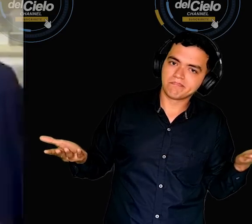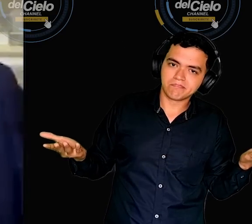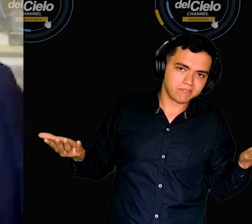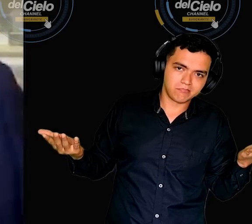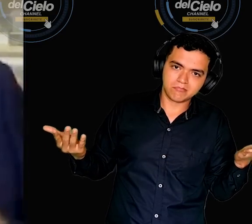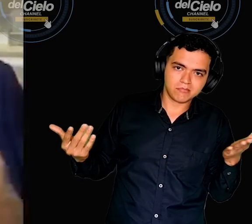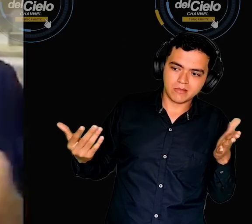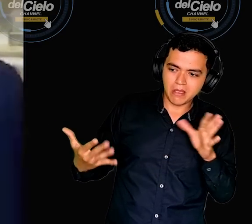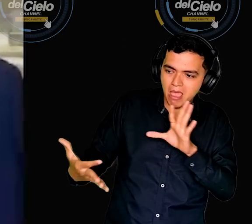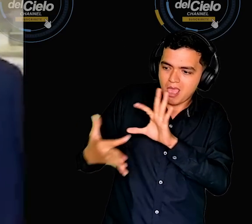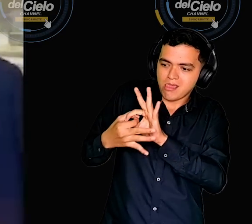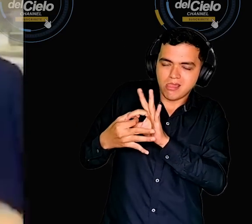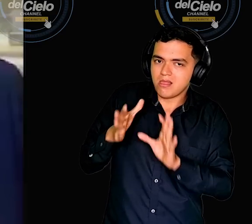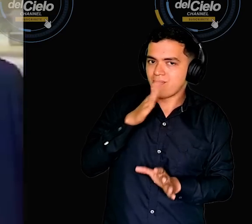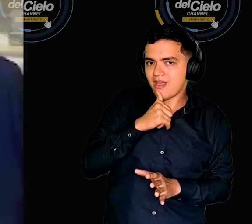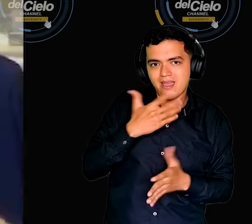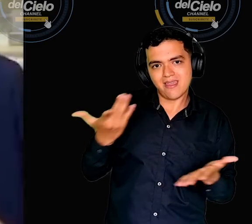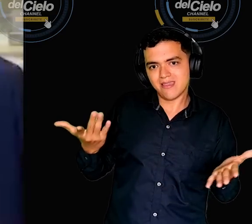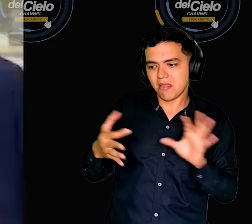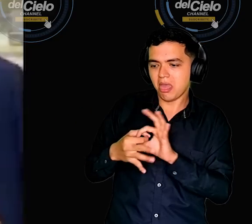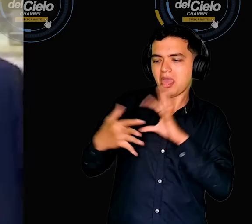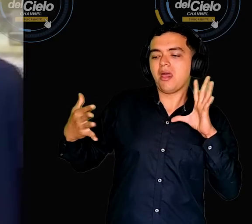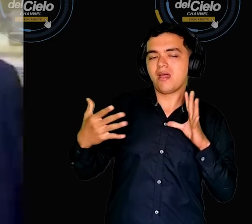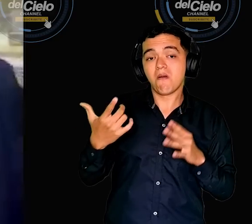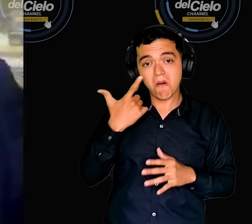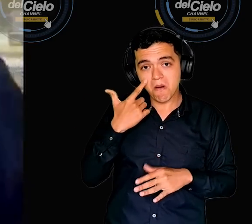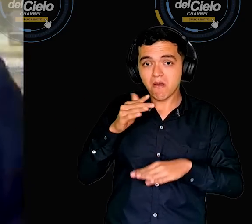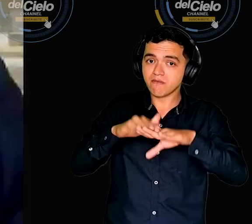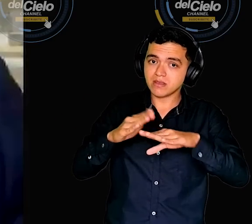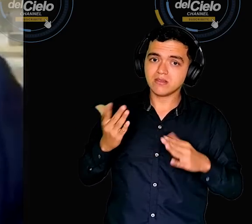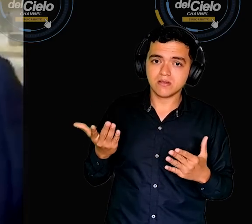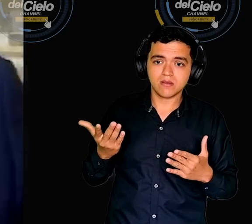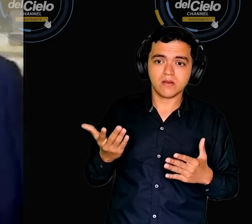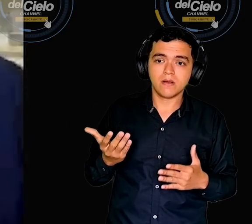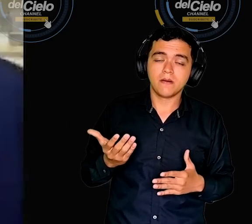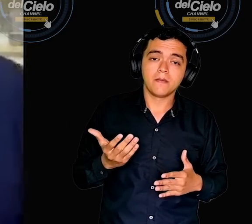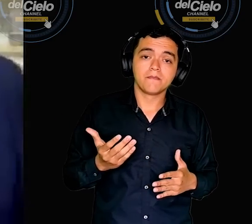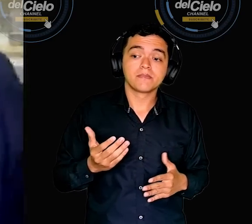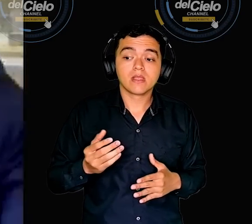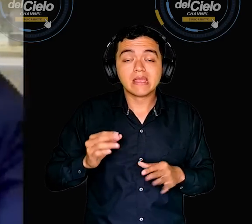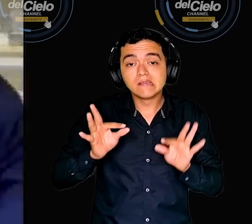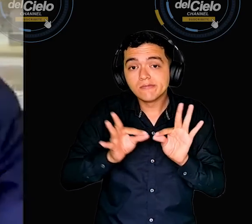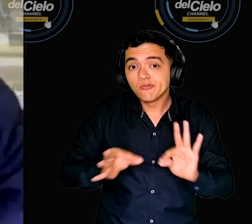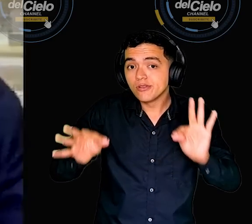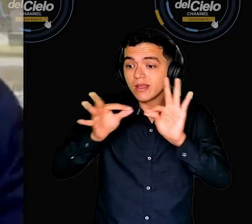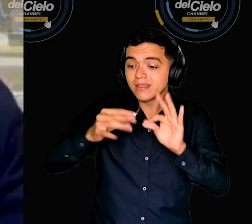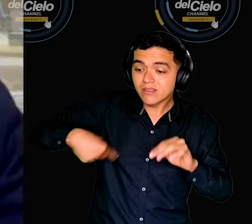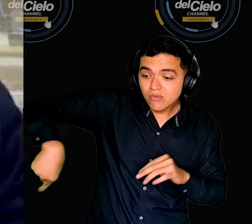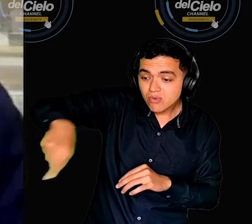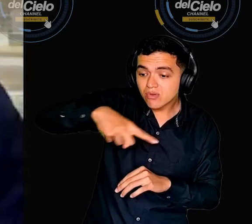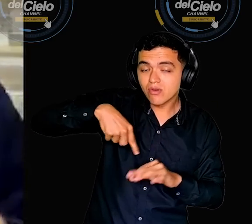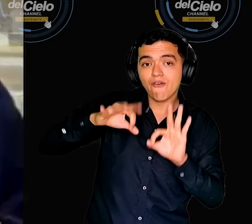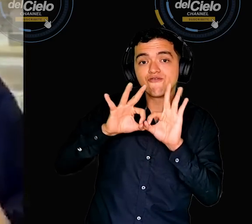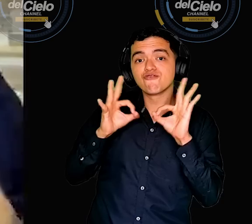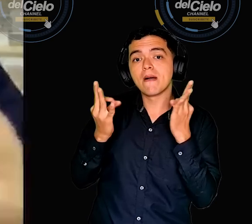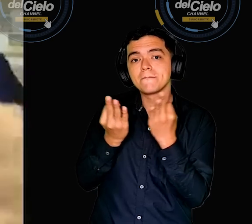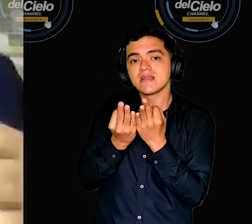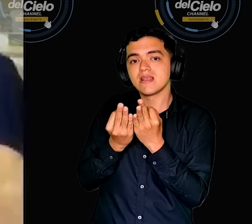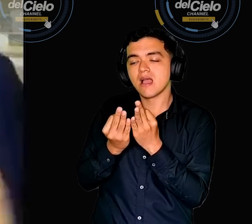del hogar, de la familia. Lo primero es una casa dividida, donde cada quien tiene